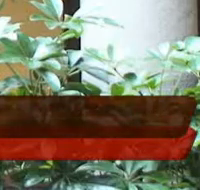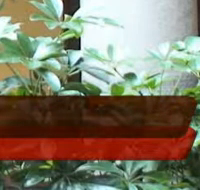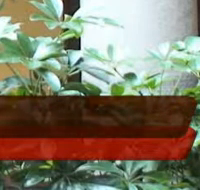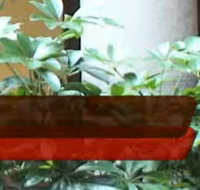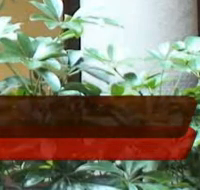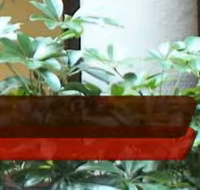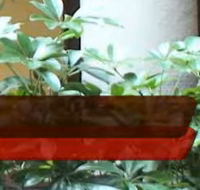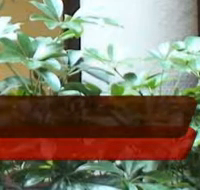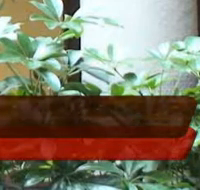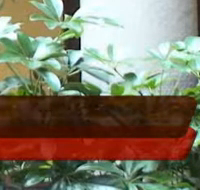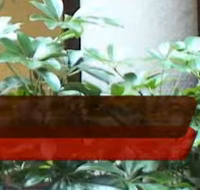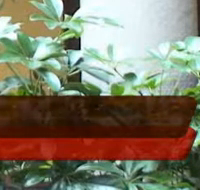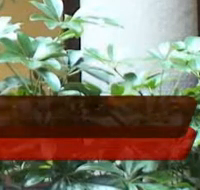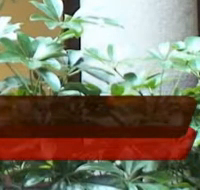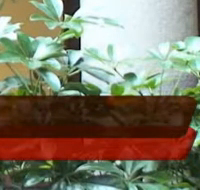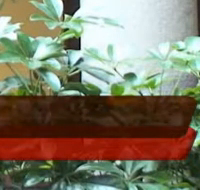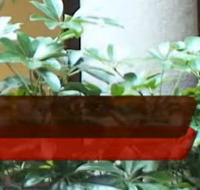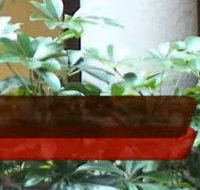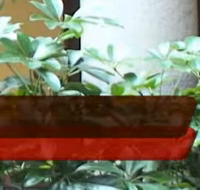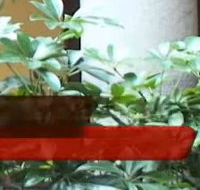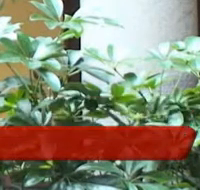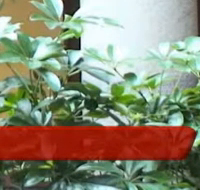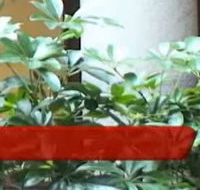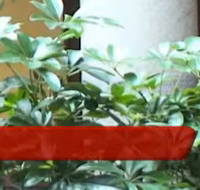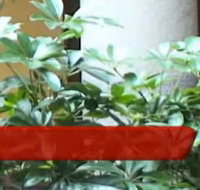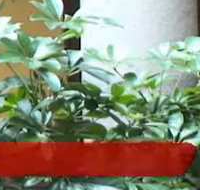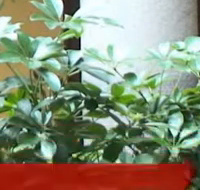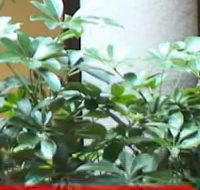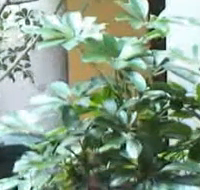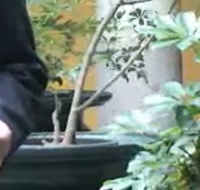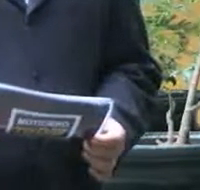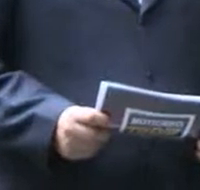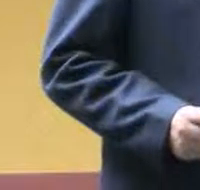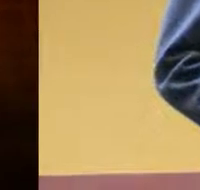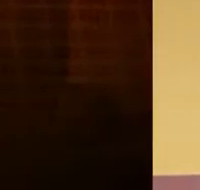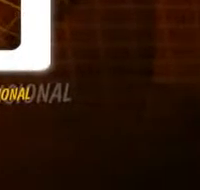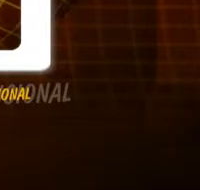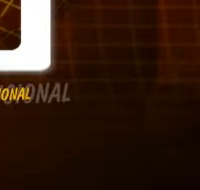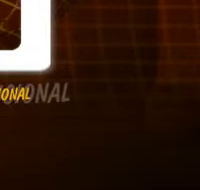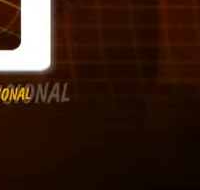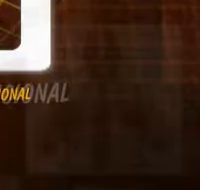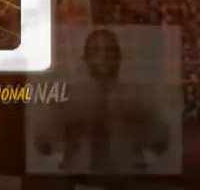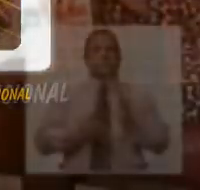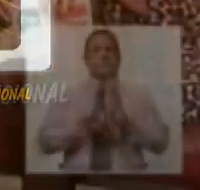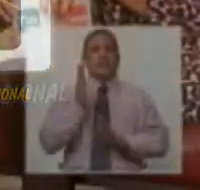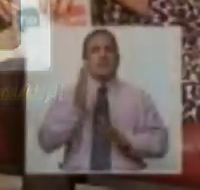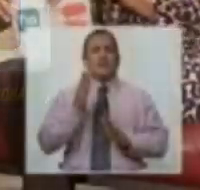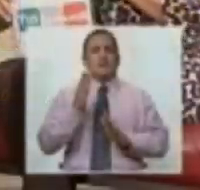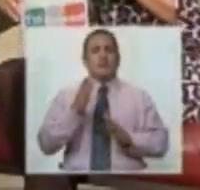solo contra el derecho al libre tránsito, sino también en contra de la seguridad.